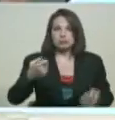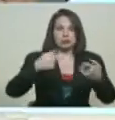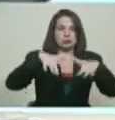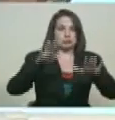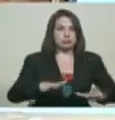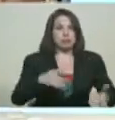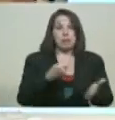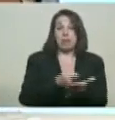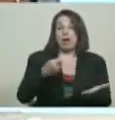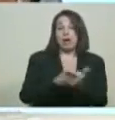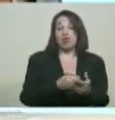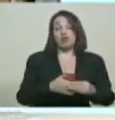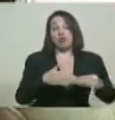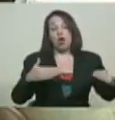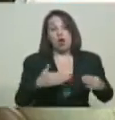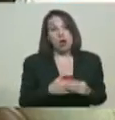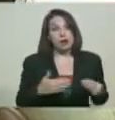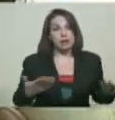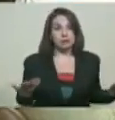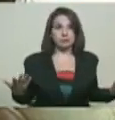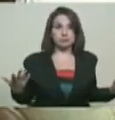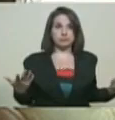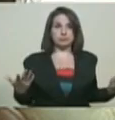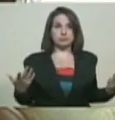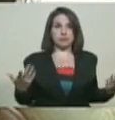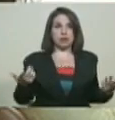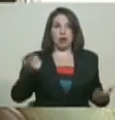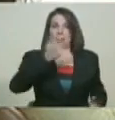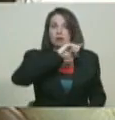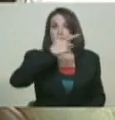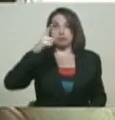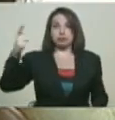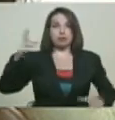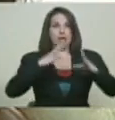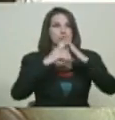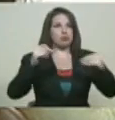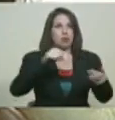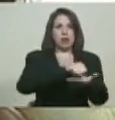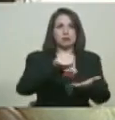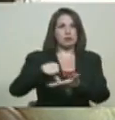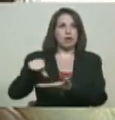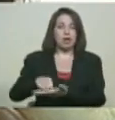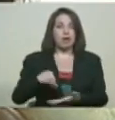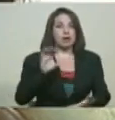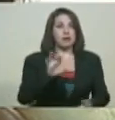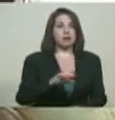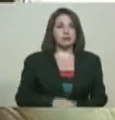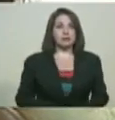pagado en dólares a las líneas de carrito por puesto en todas las ciudades del país